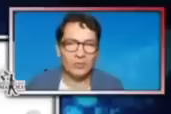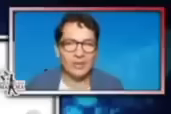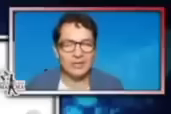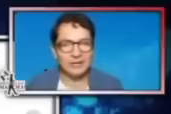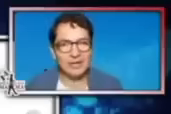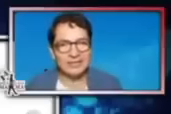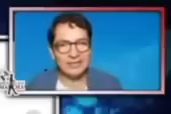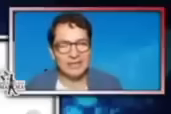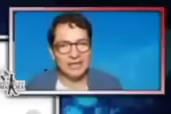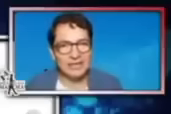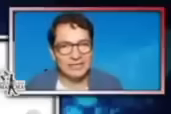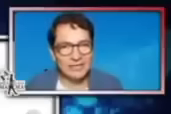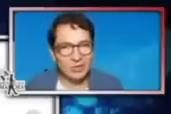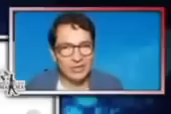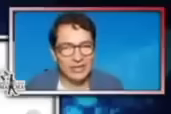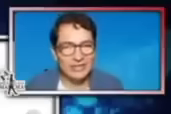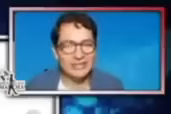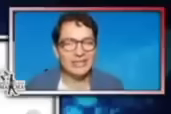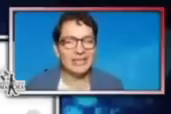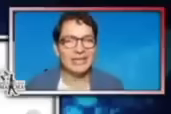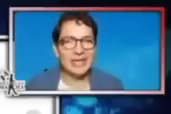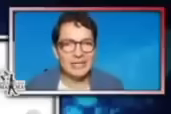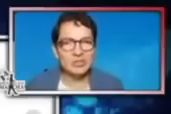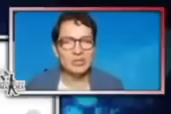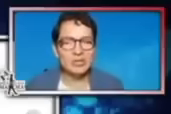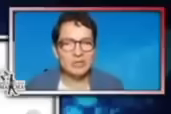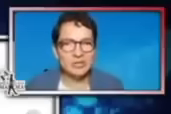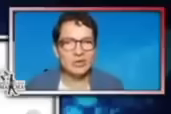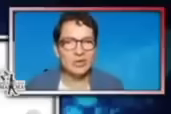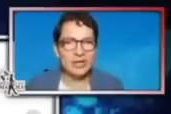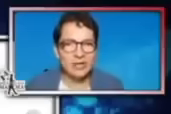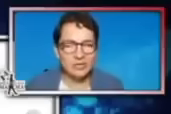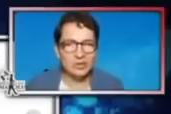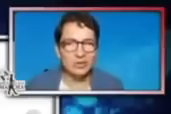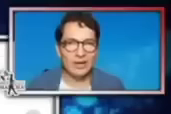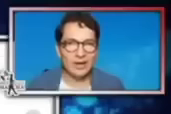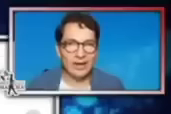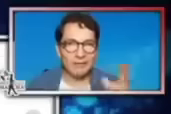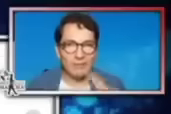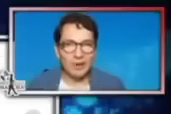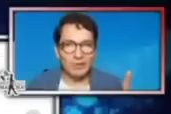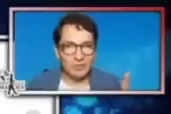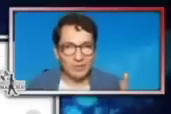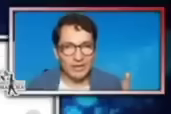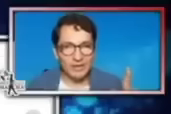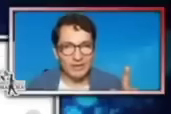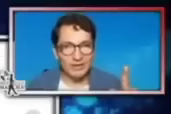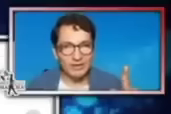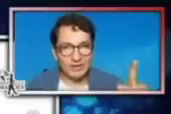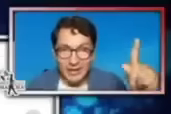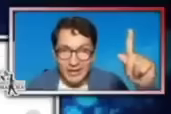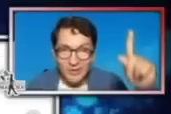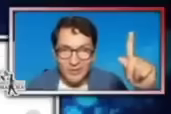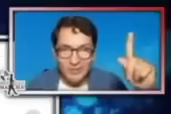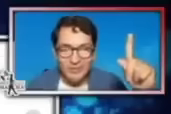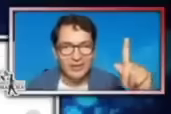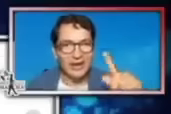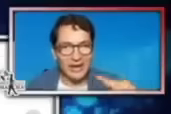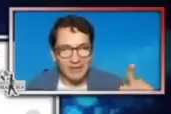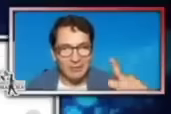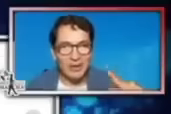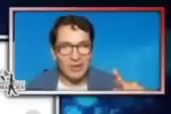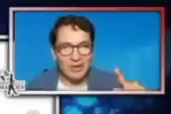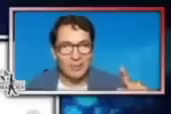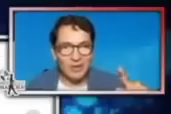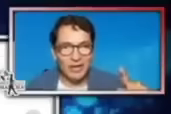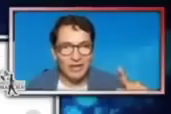otro informante más estadounidense que hizo y deshizo lo que quiso al amparo del poder gringo,